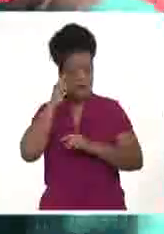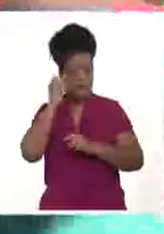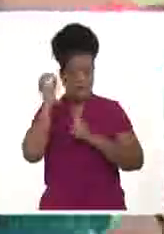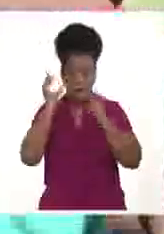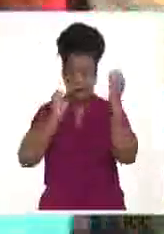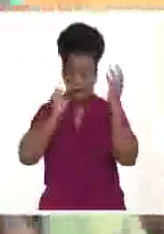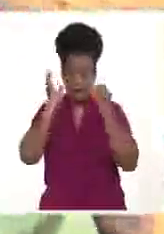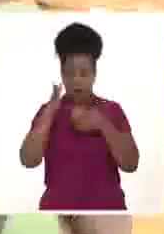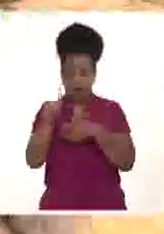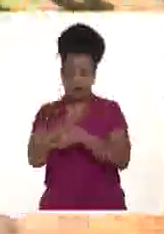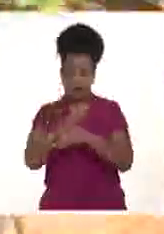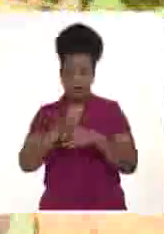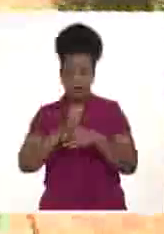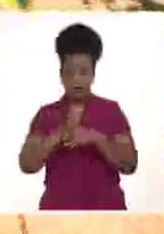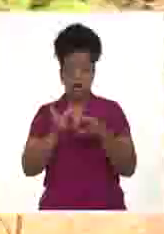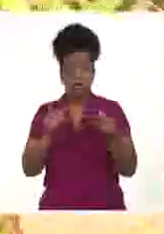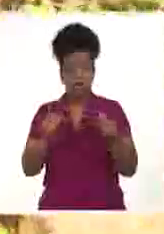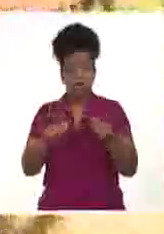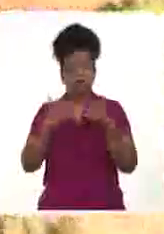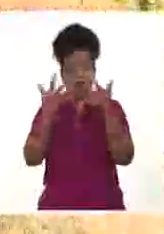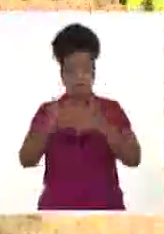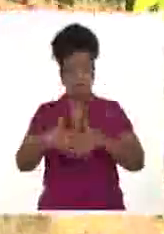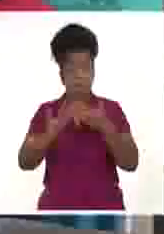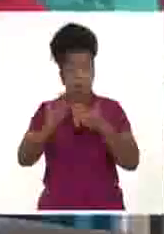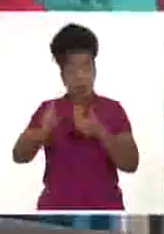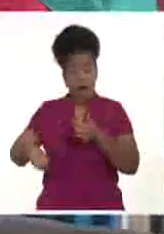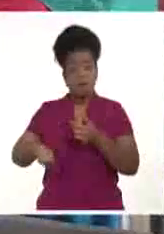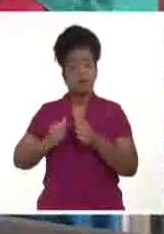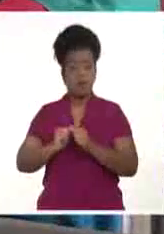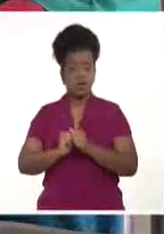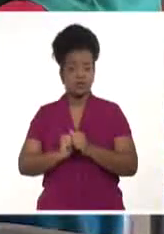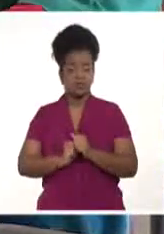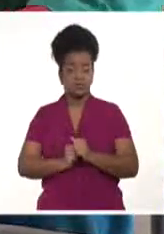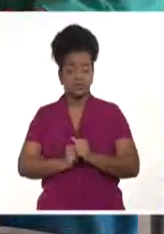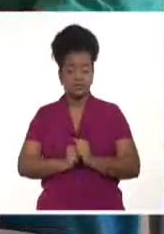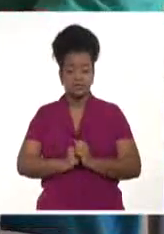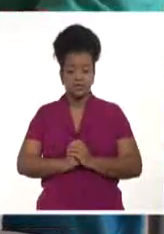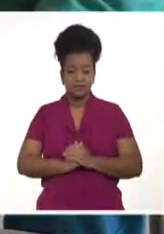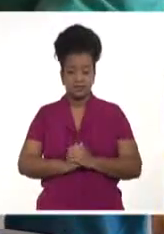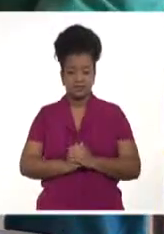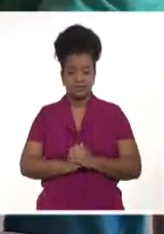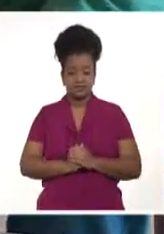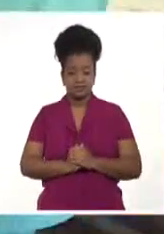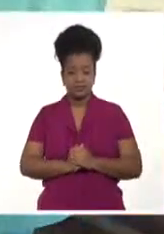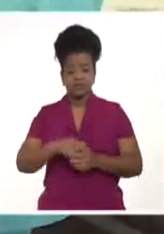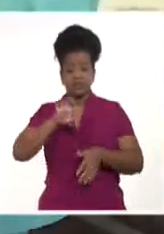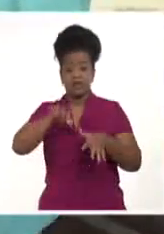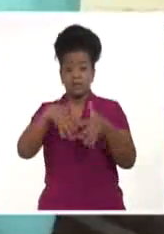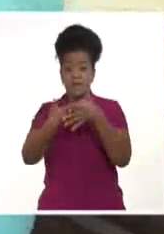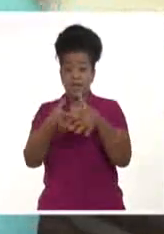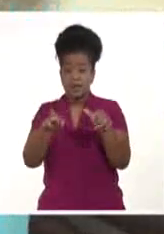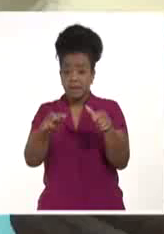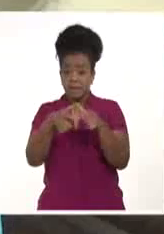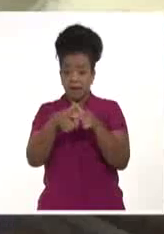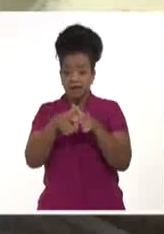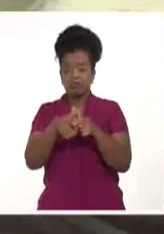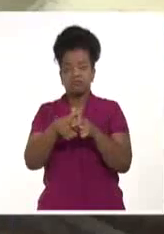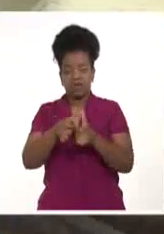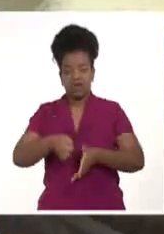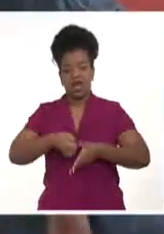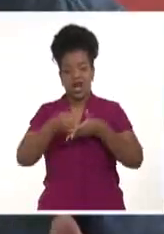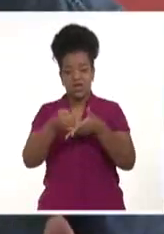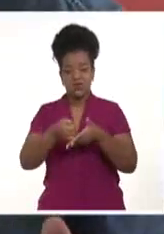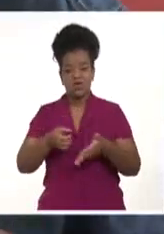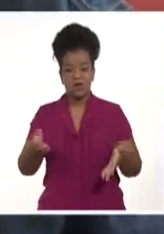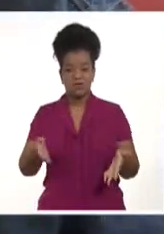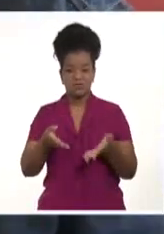cierra el ciclo productivo para aprovechar las cosechas. La construcción de mini industrias favorece el proceso. Tiene destino